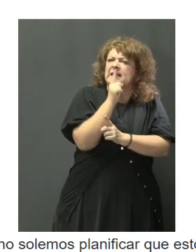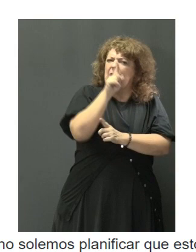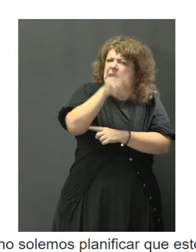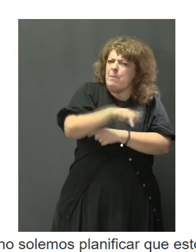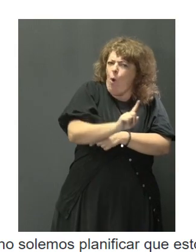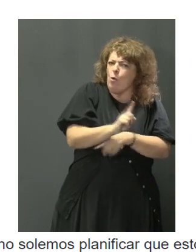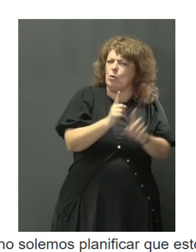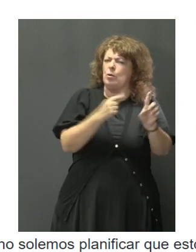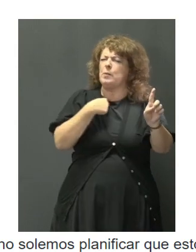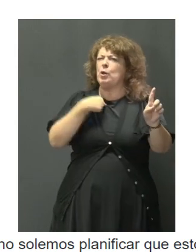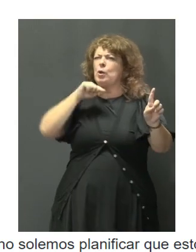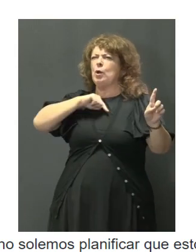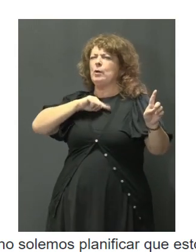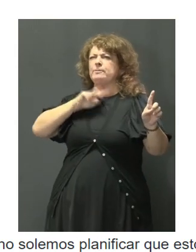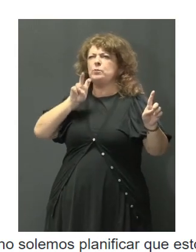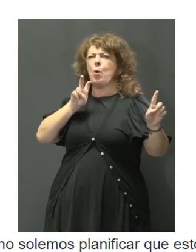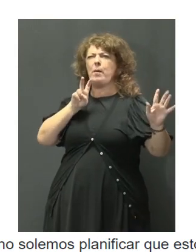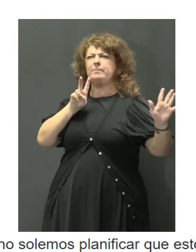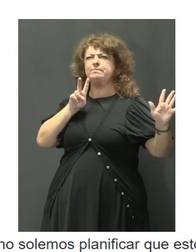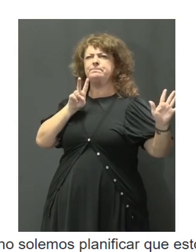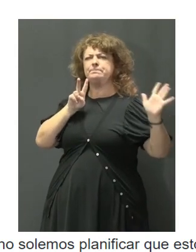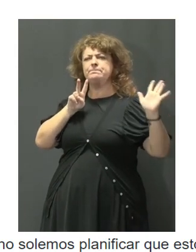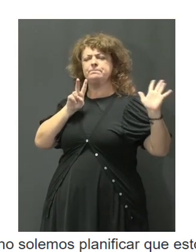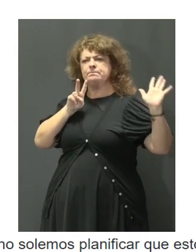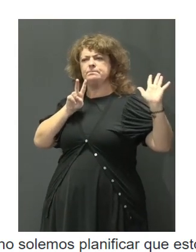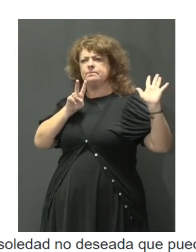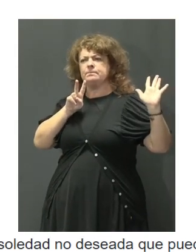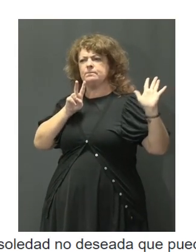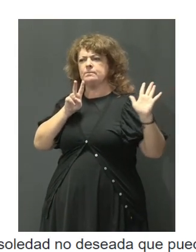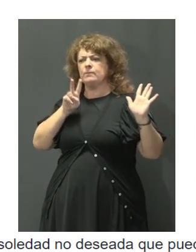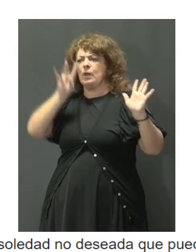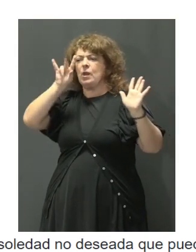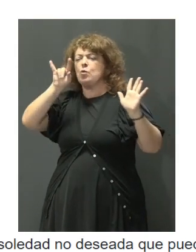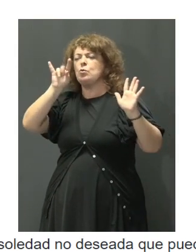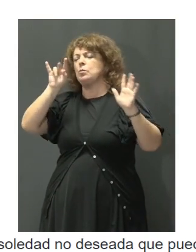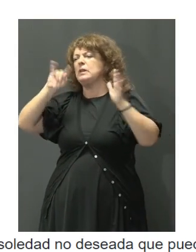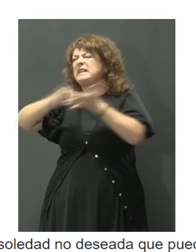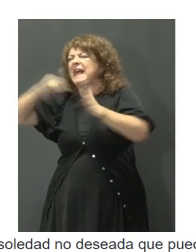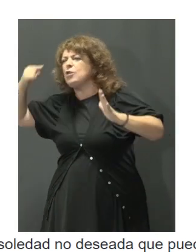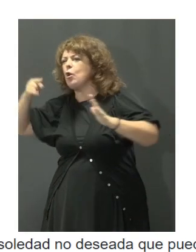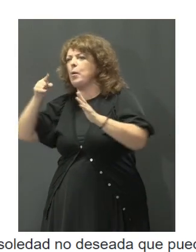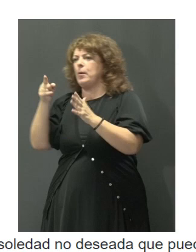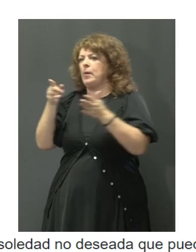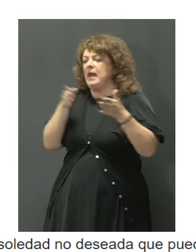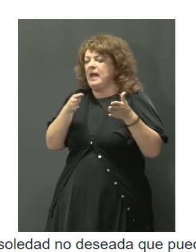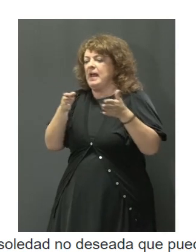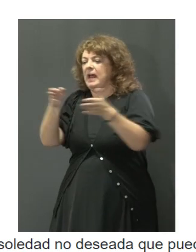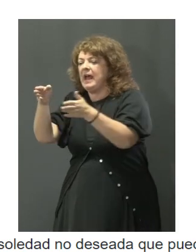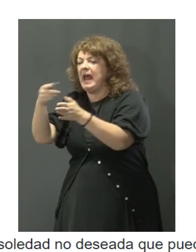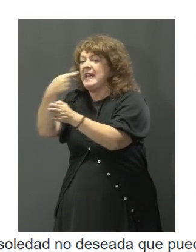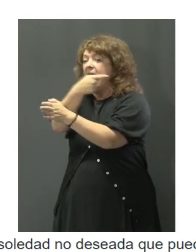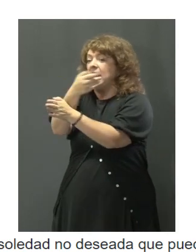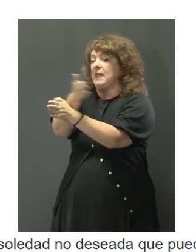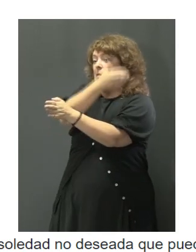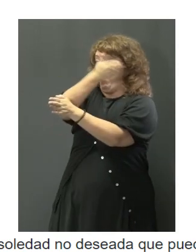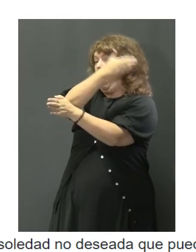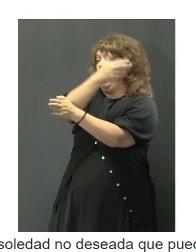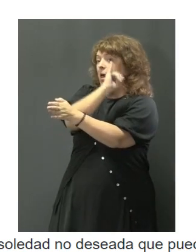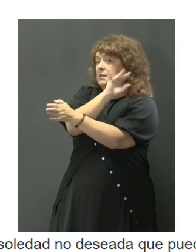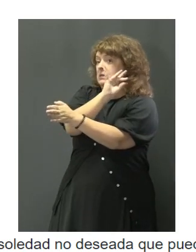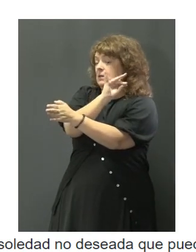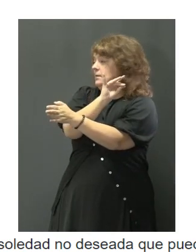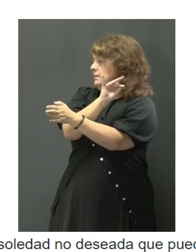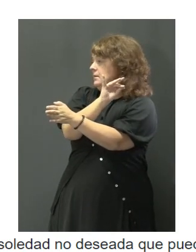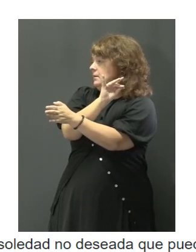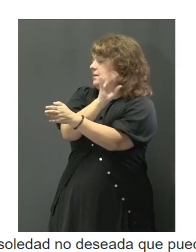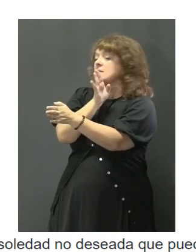tener de nuevo esos mensajes de que, bueno, de que la tecnología podría tener ese lado negativo a la hora de, bueno, creo que